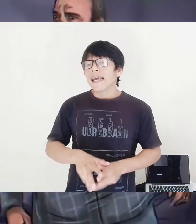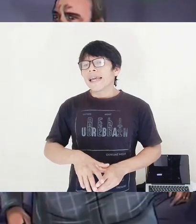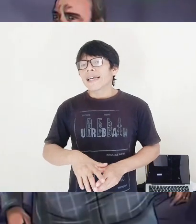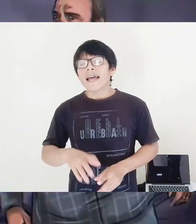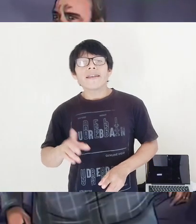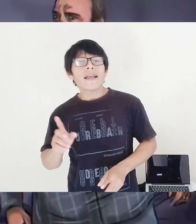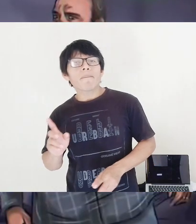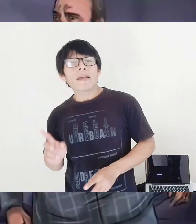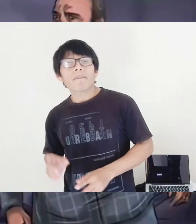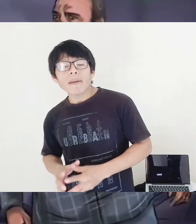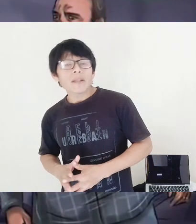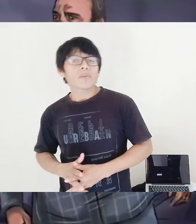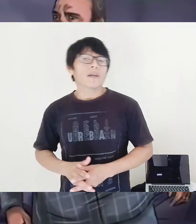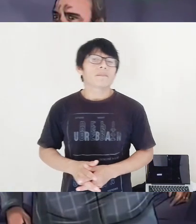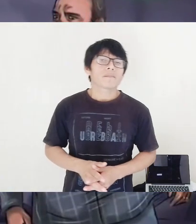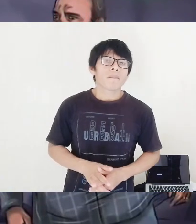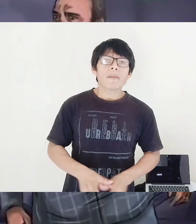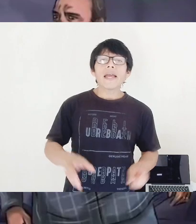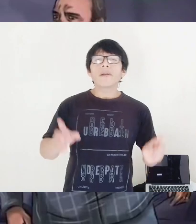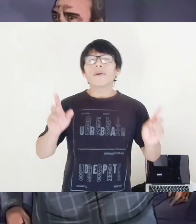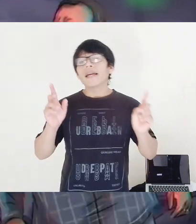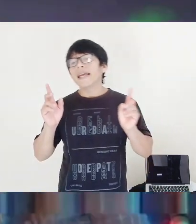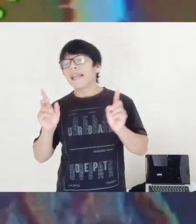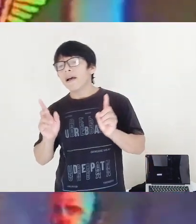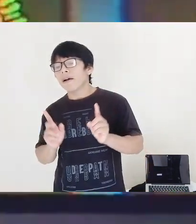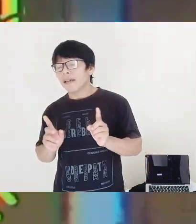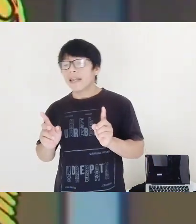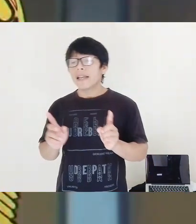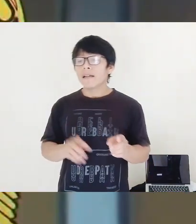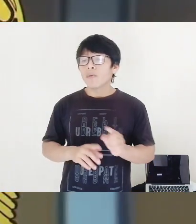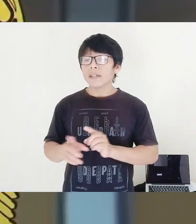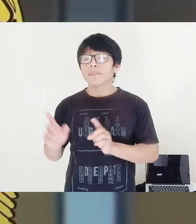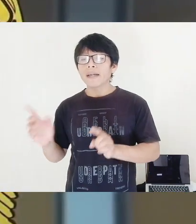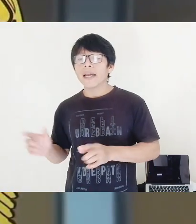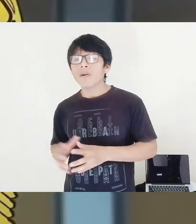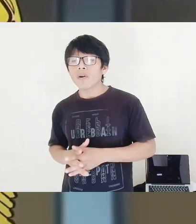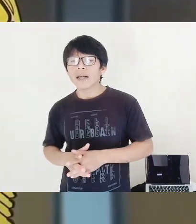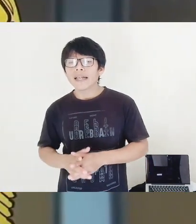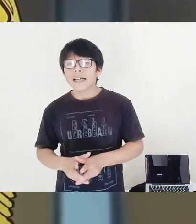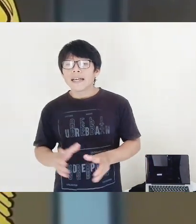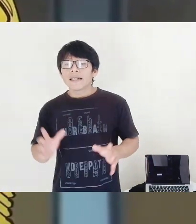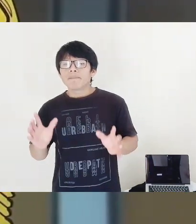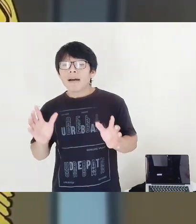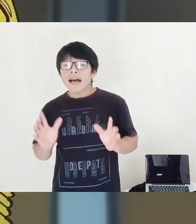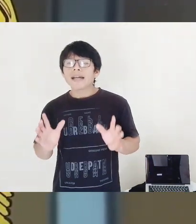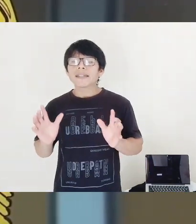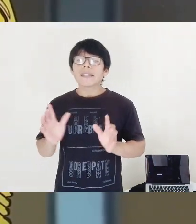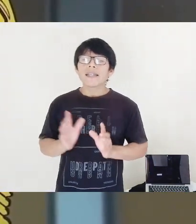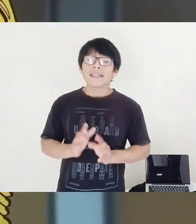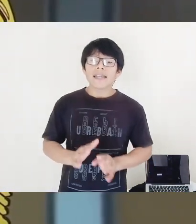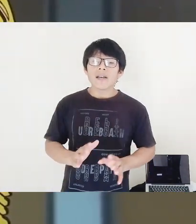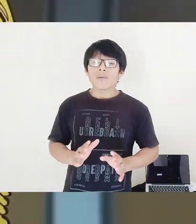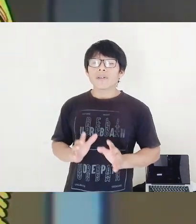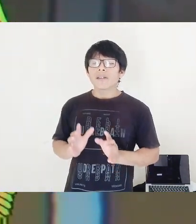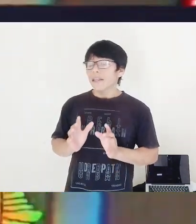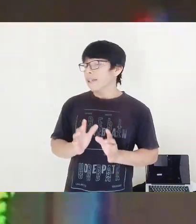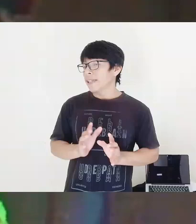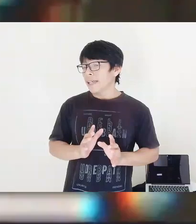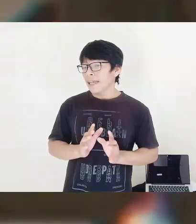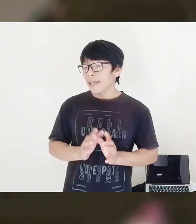y cadena perpetua. Pero el juez Brian Cogan va a